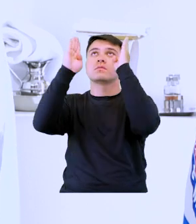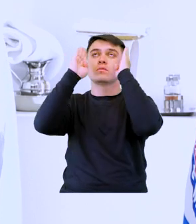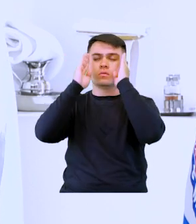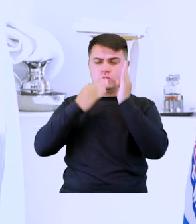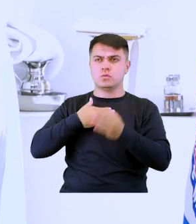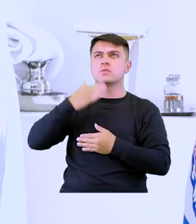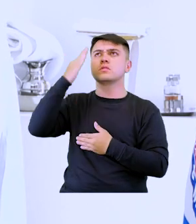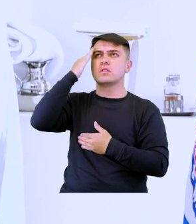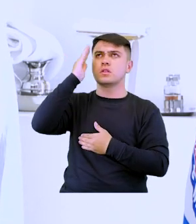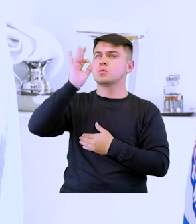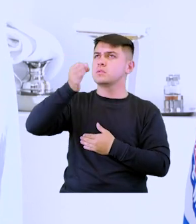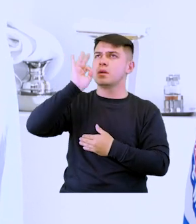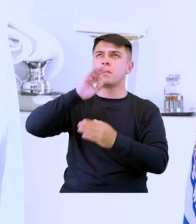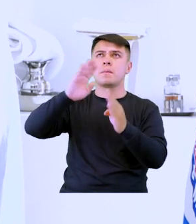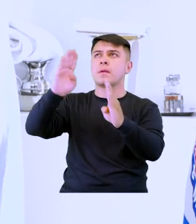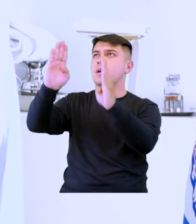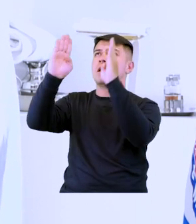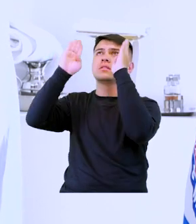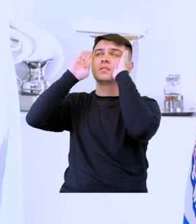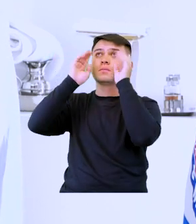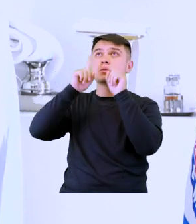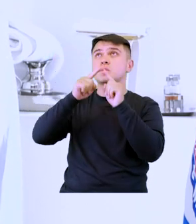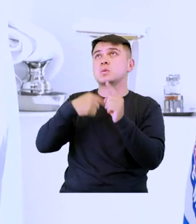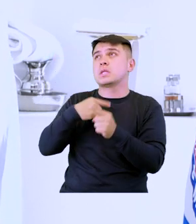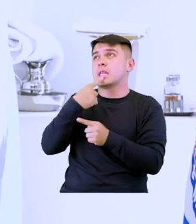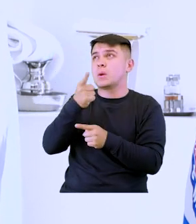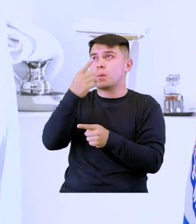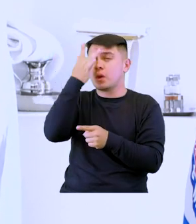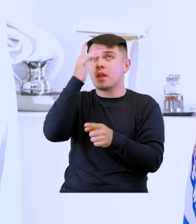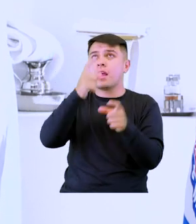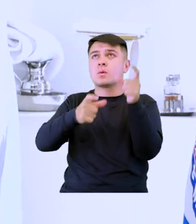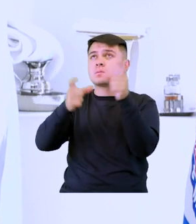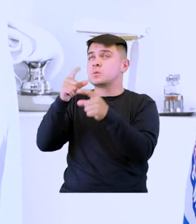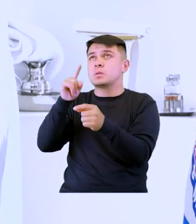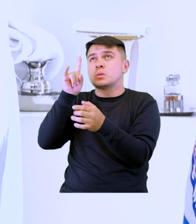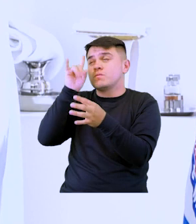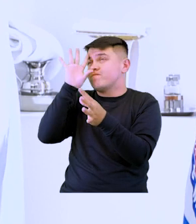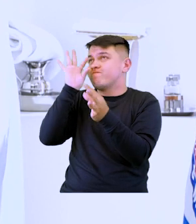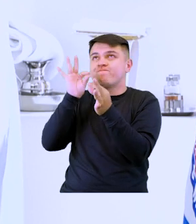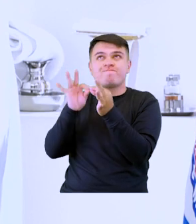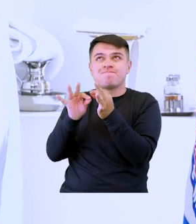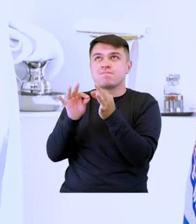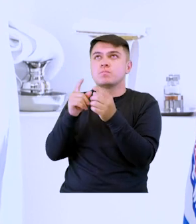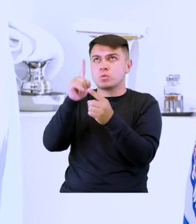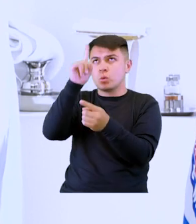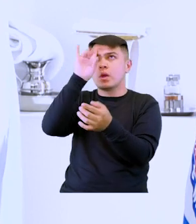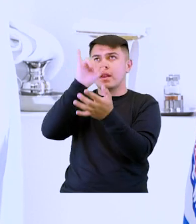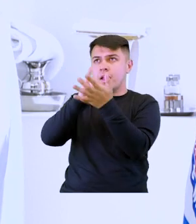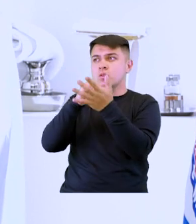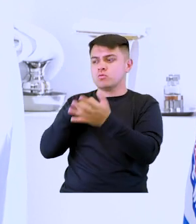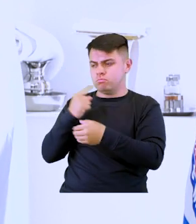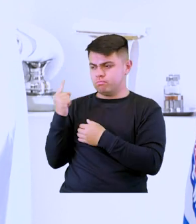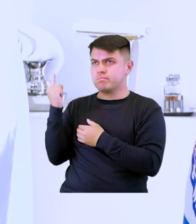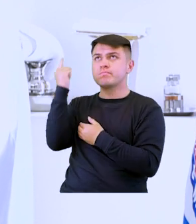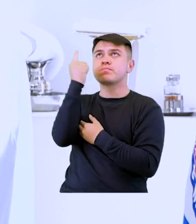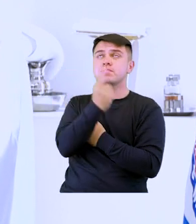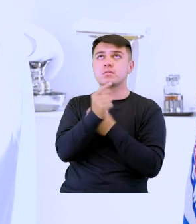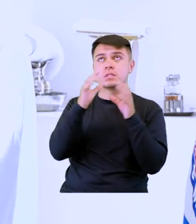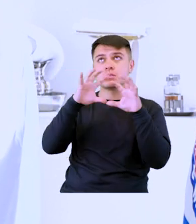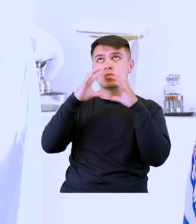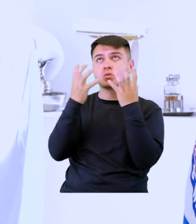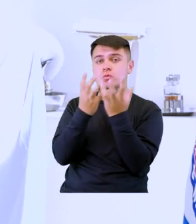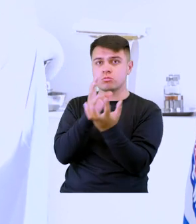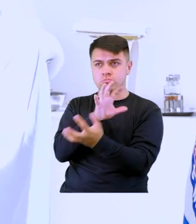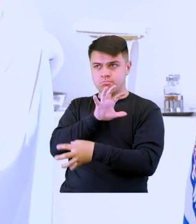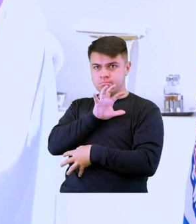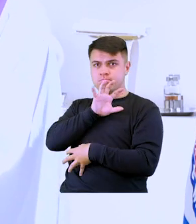sé que tú me escuchas siempre, pero lo digo por la gente que me rodea, para que crean que tú me has enviado. Y dicho esto, gritó con